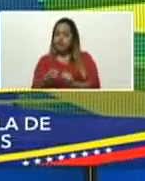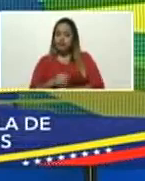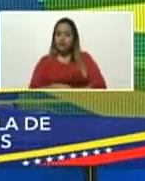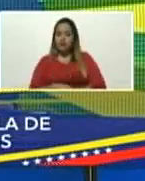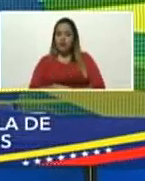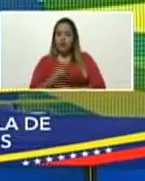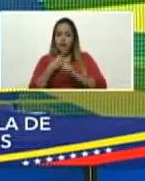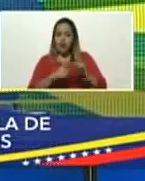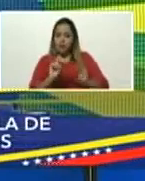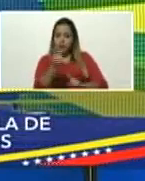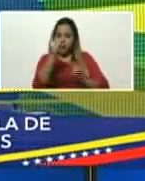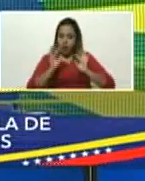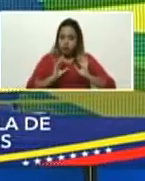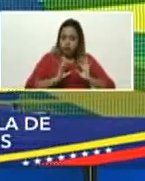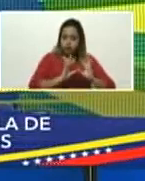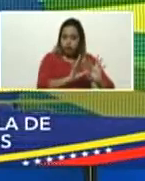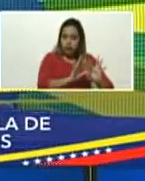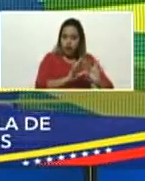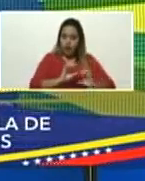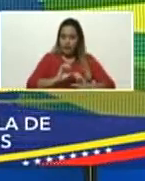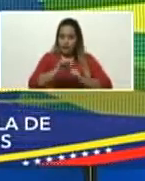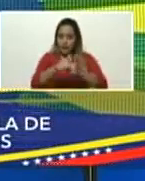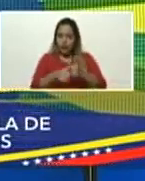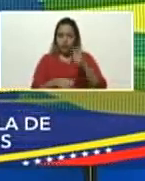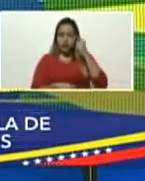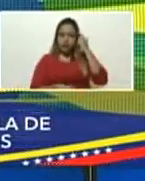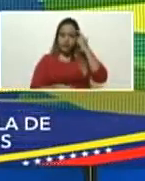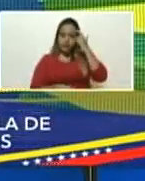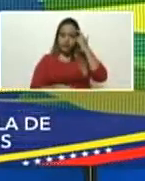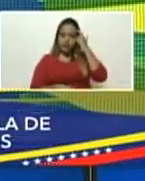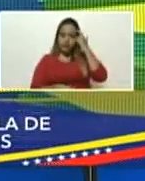ola entonces le surgió